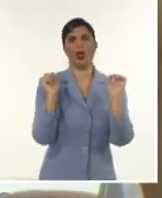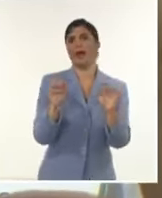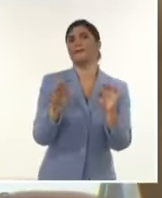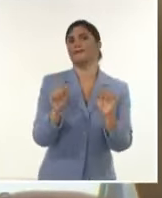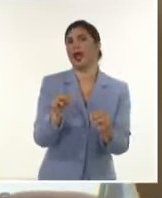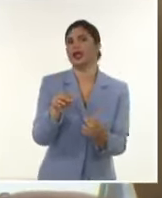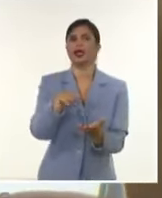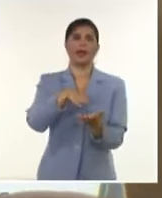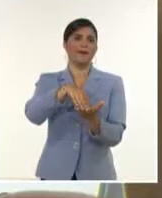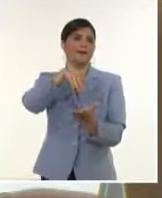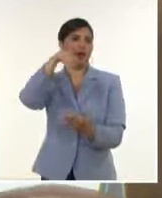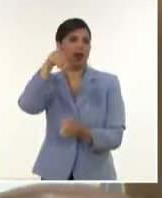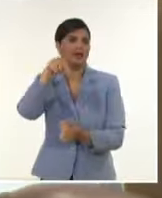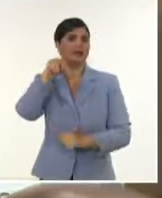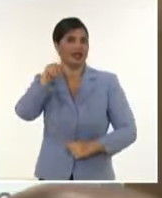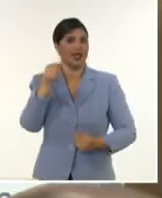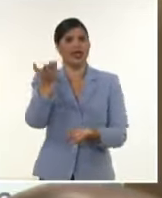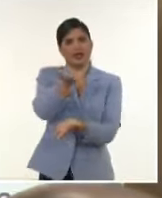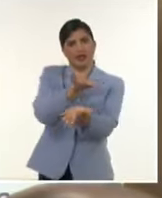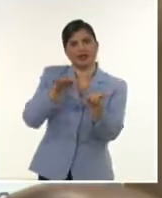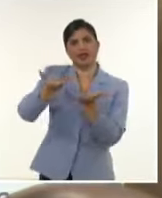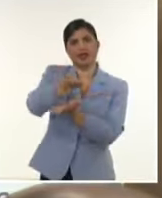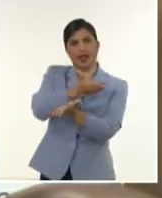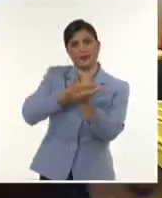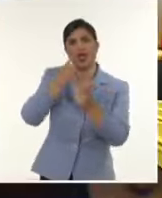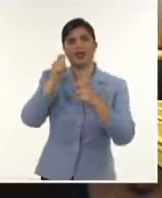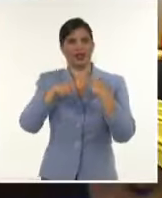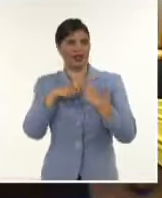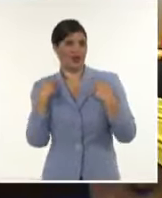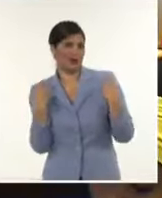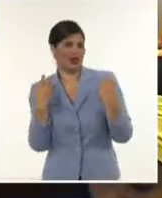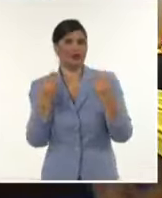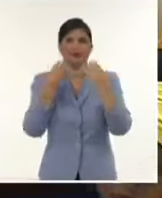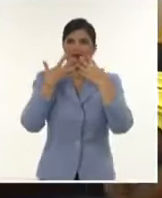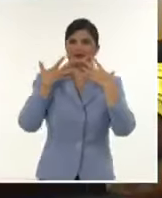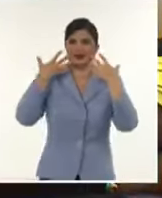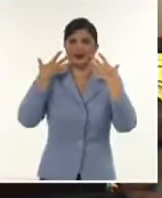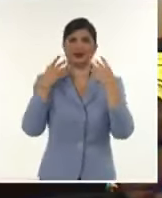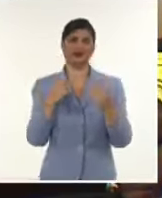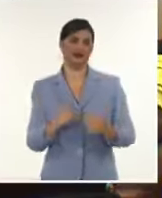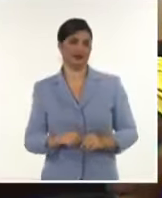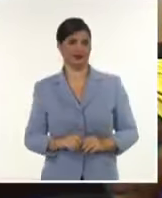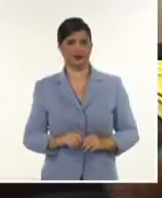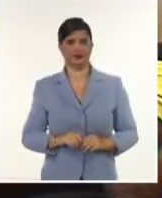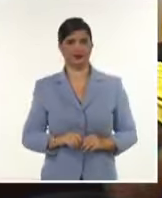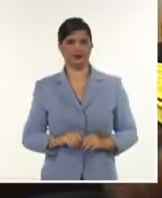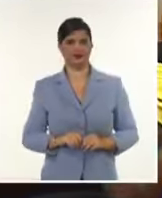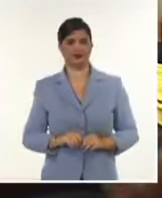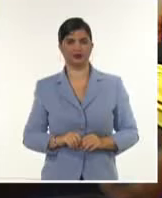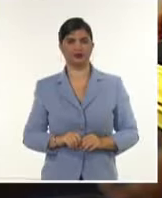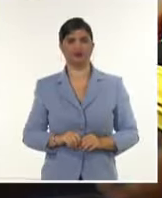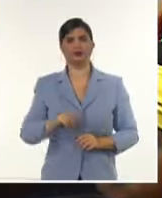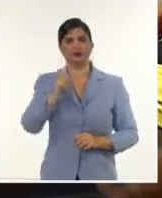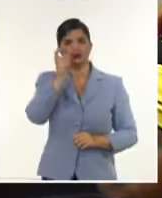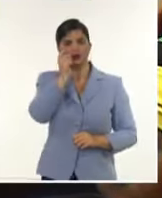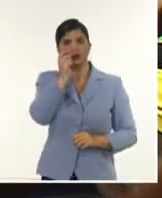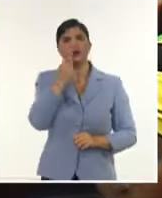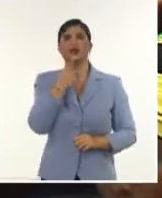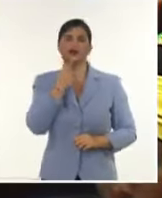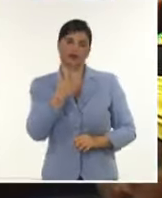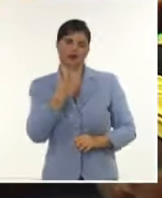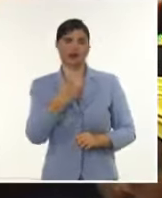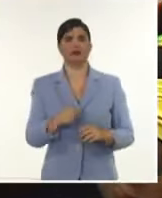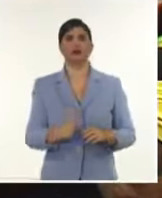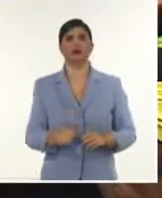llevará a una recreación más sana y de mayor disfrute para los pioneros. Que hoy vivimos en en un